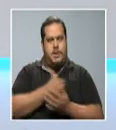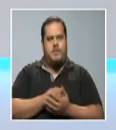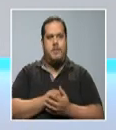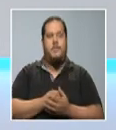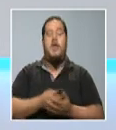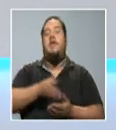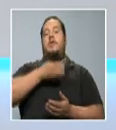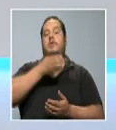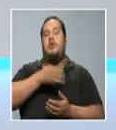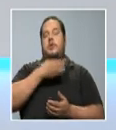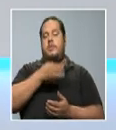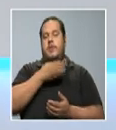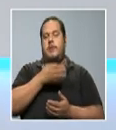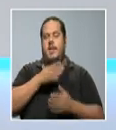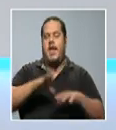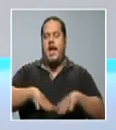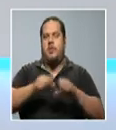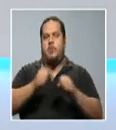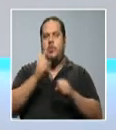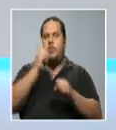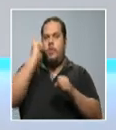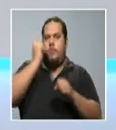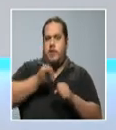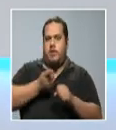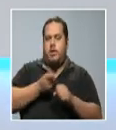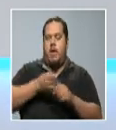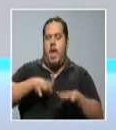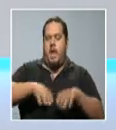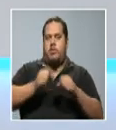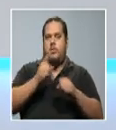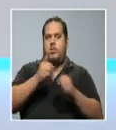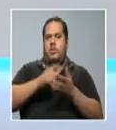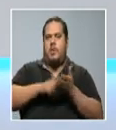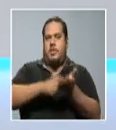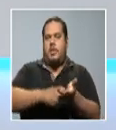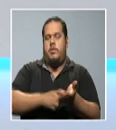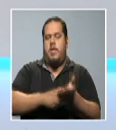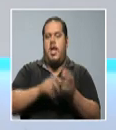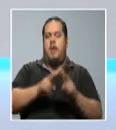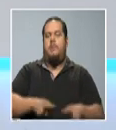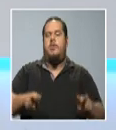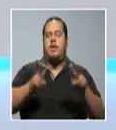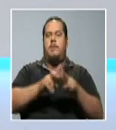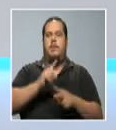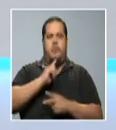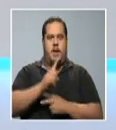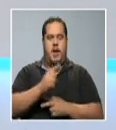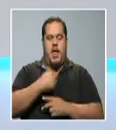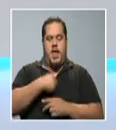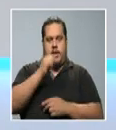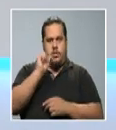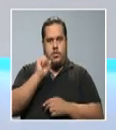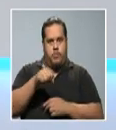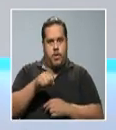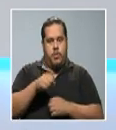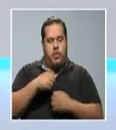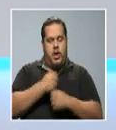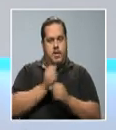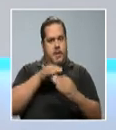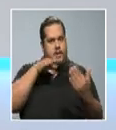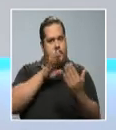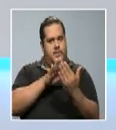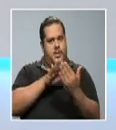Lo recomendable es asumir una obligación, asumir una deuda por el valor real al que yo puedo hacerle